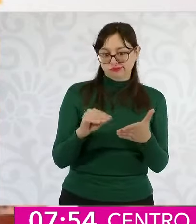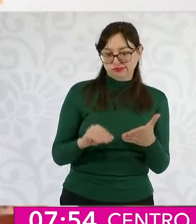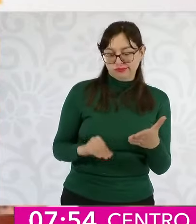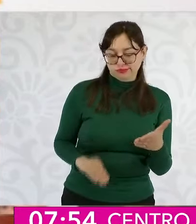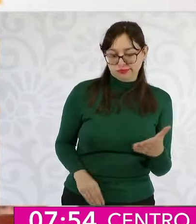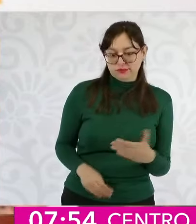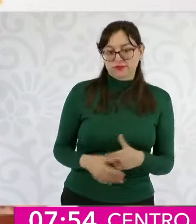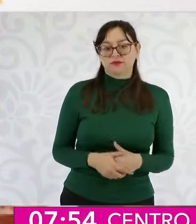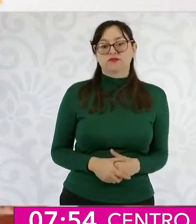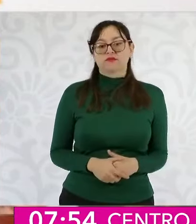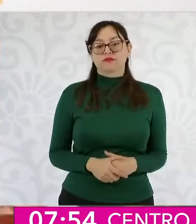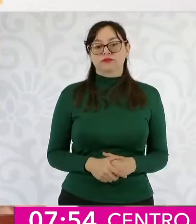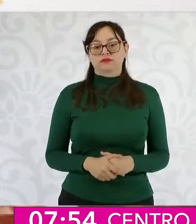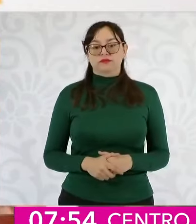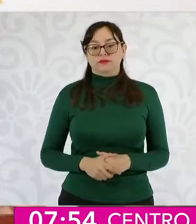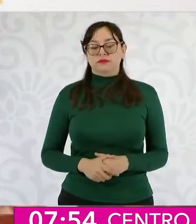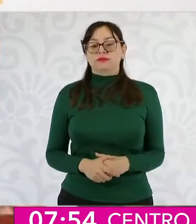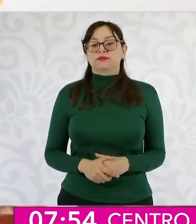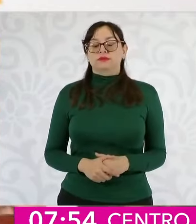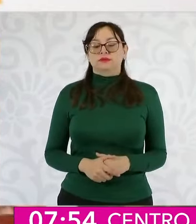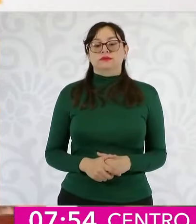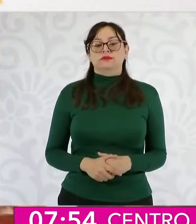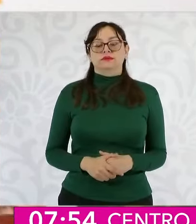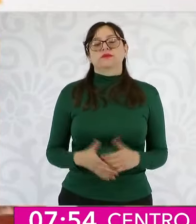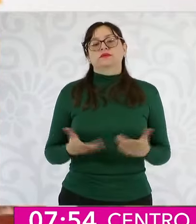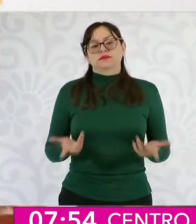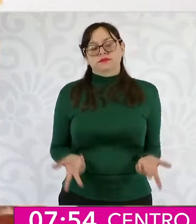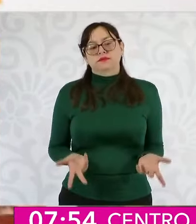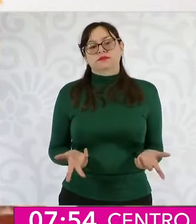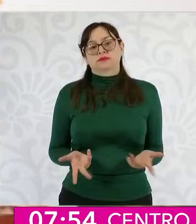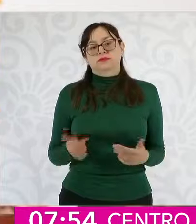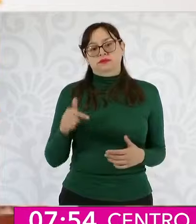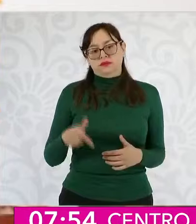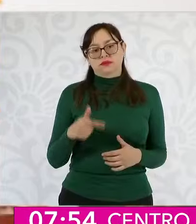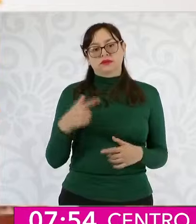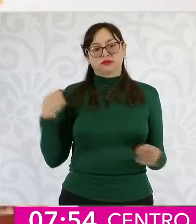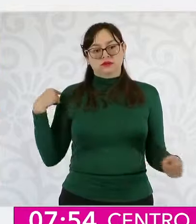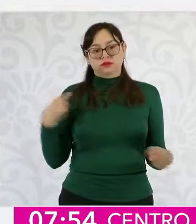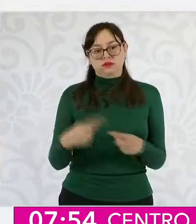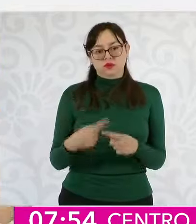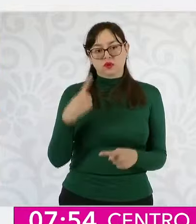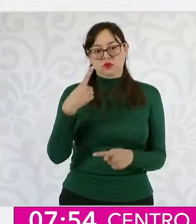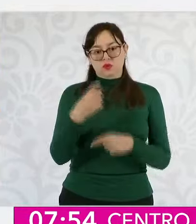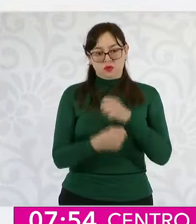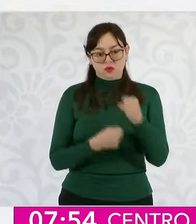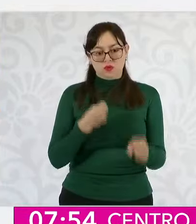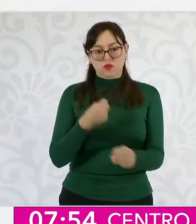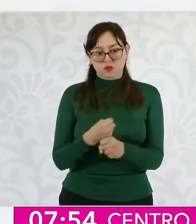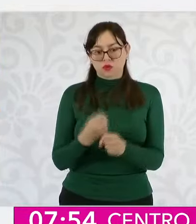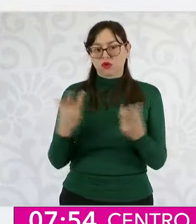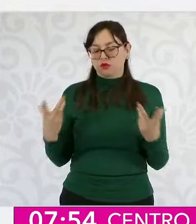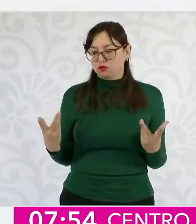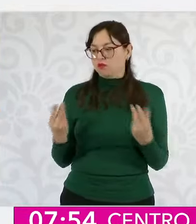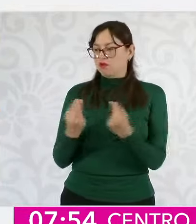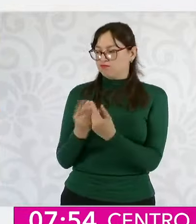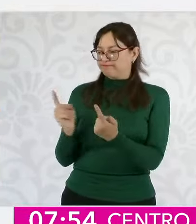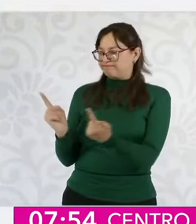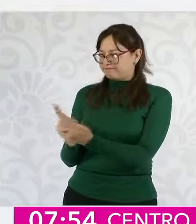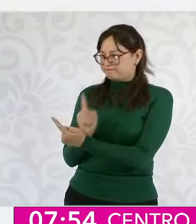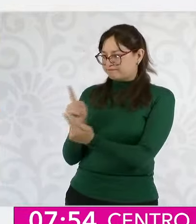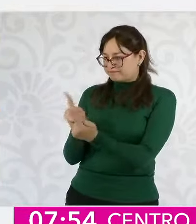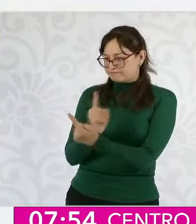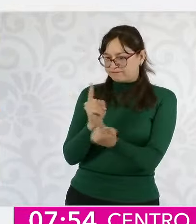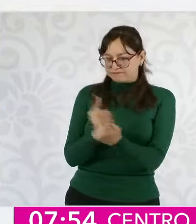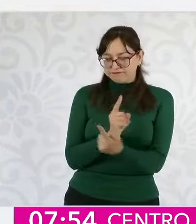desde este año que hemos estado pues escuchándolos a todos ustedes, trabajando con más de